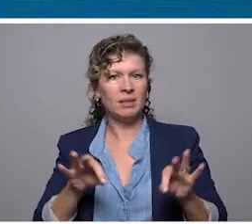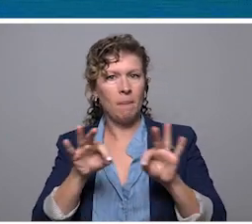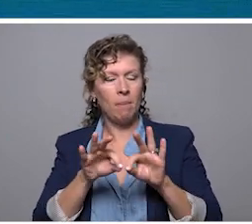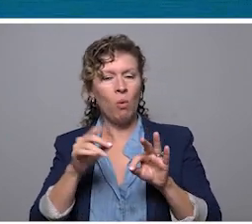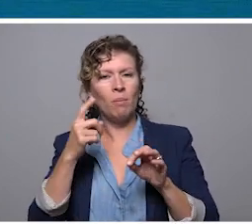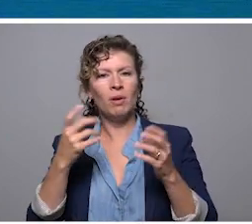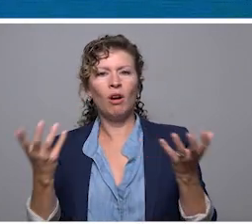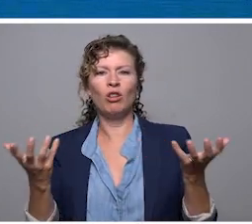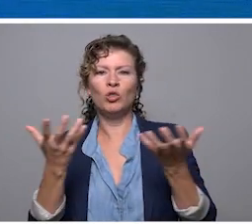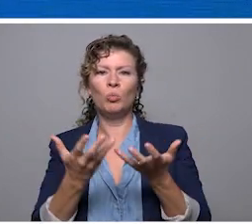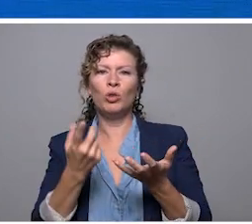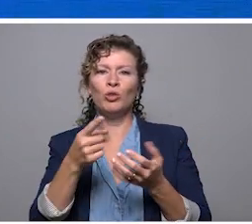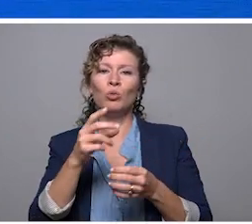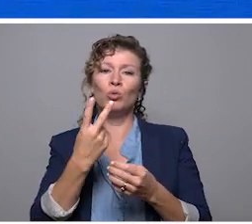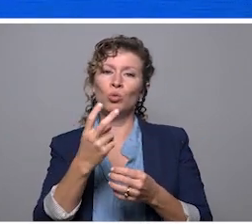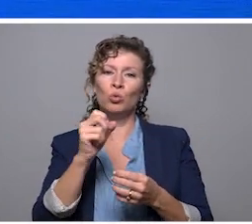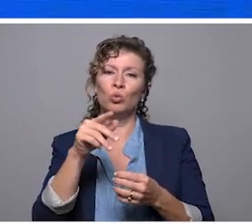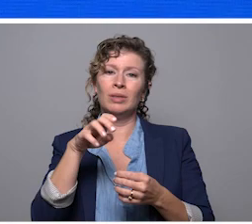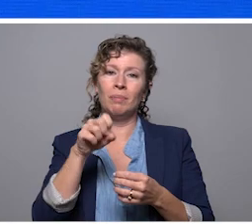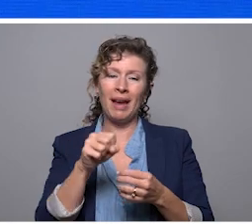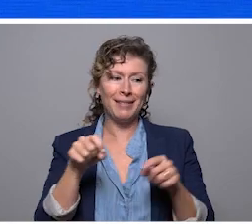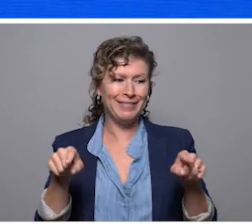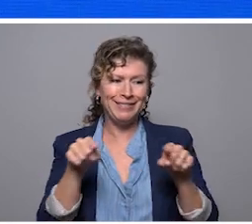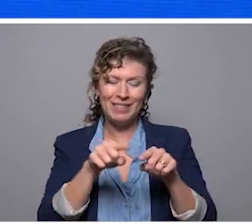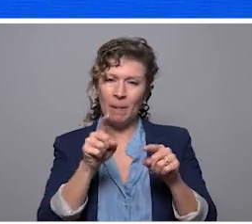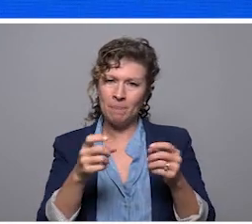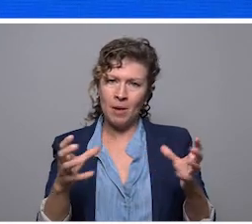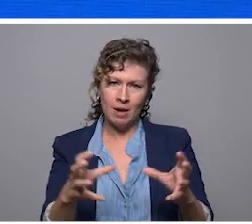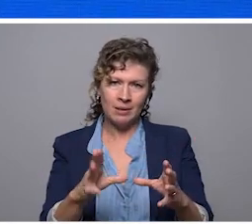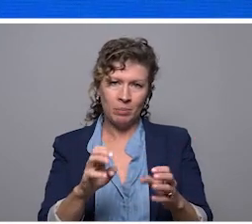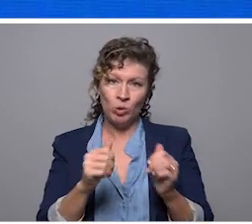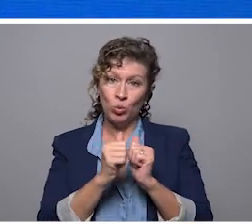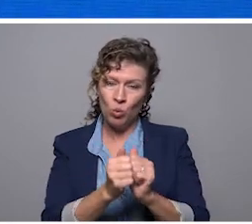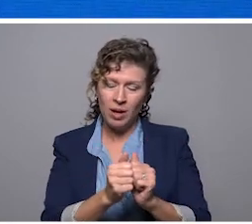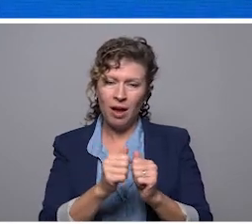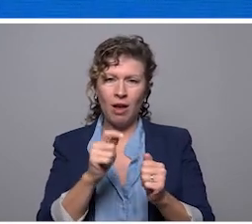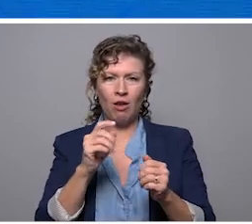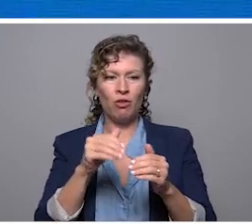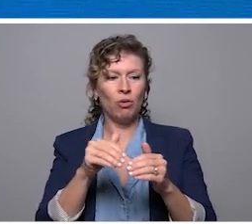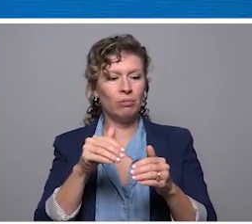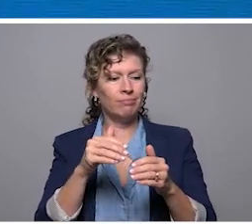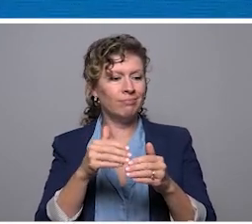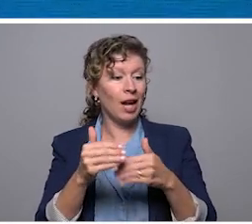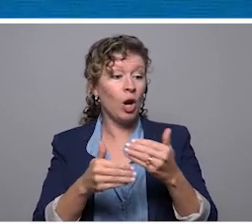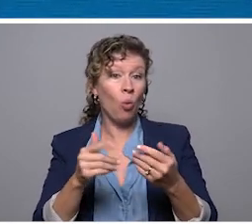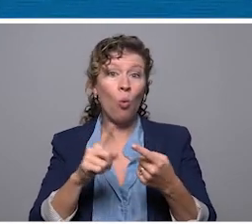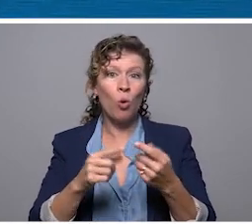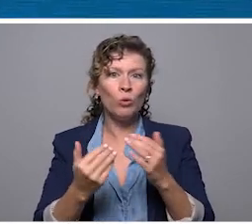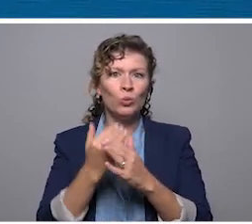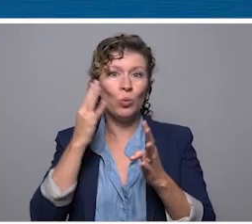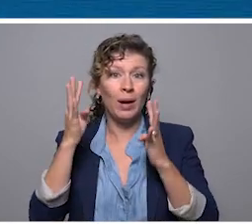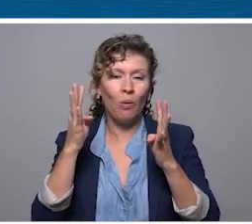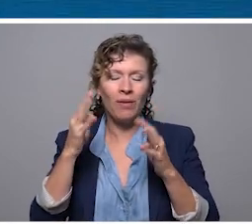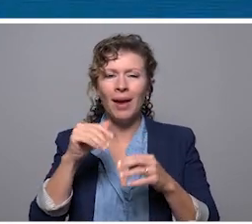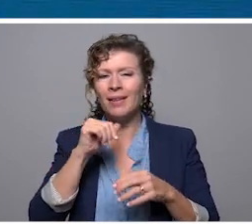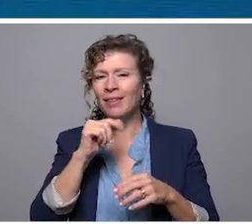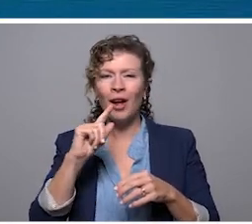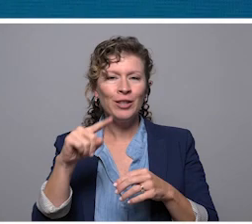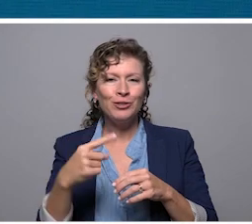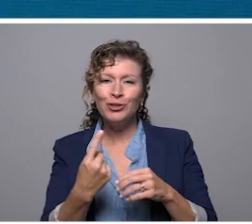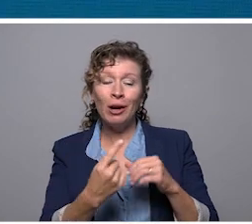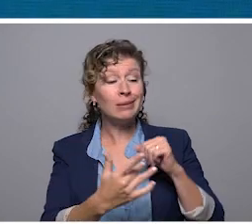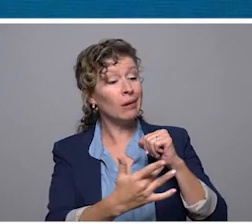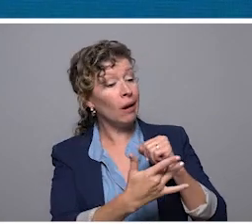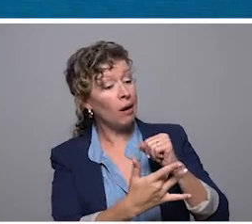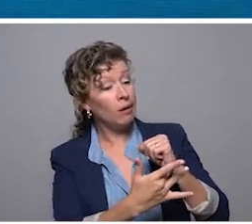requieren estar juntos para poder hacer Innovación no solo incorporación tecnológica termino con esto